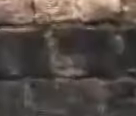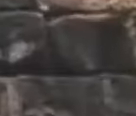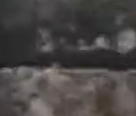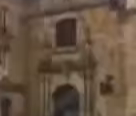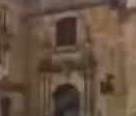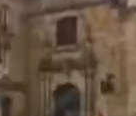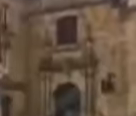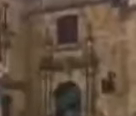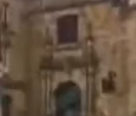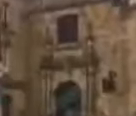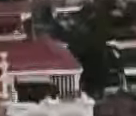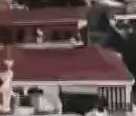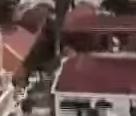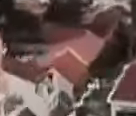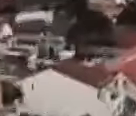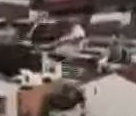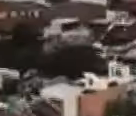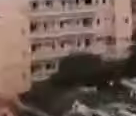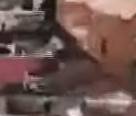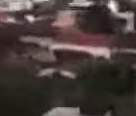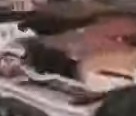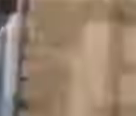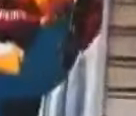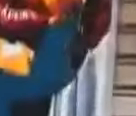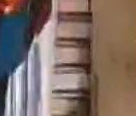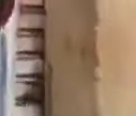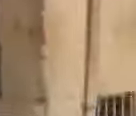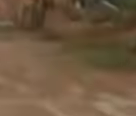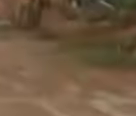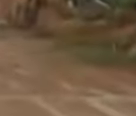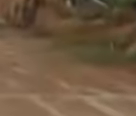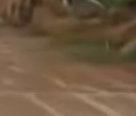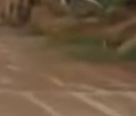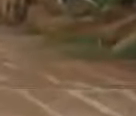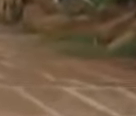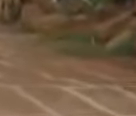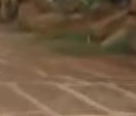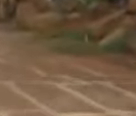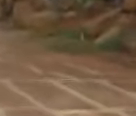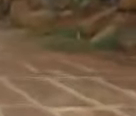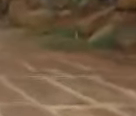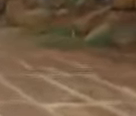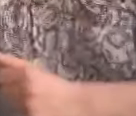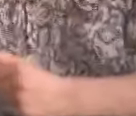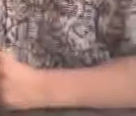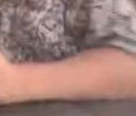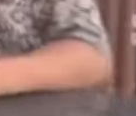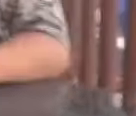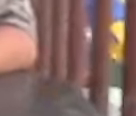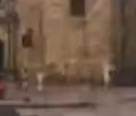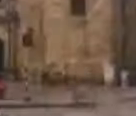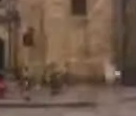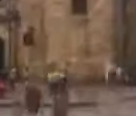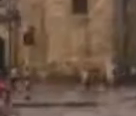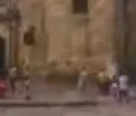Segundo intercambio binacional turístico en su edición Venezuela-Colombia. Un espacio networking que propicia las oportunidades para crear